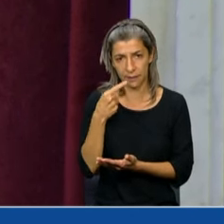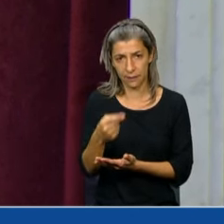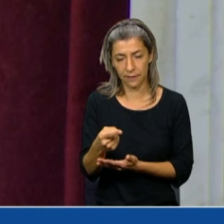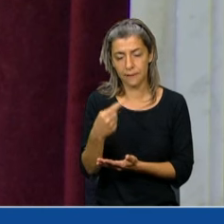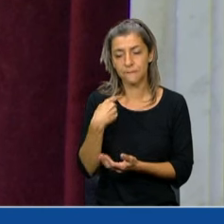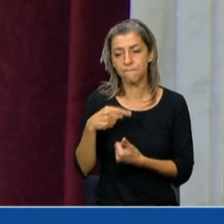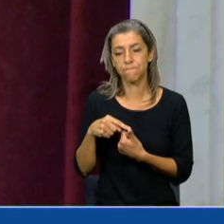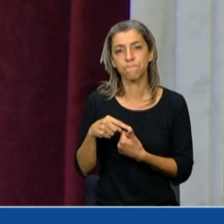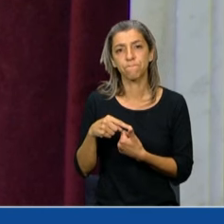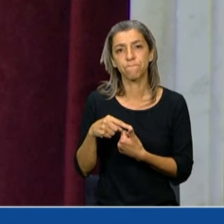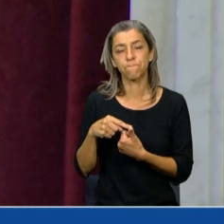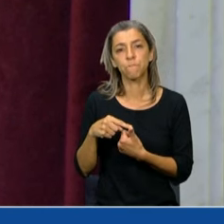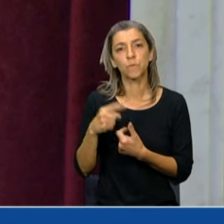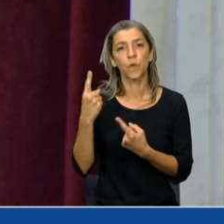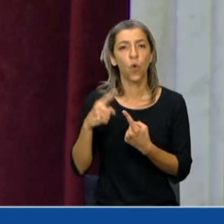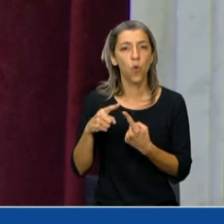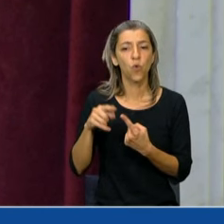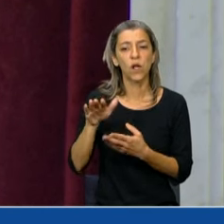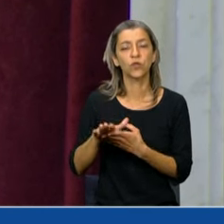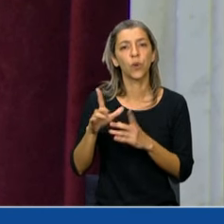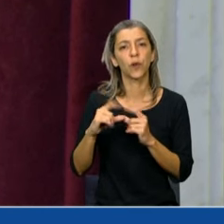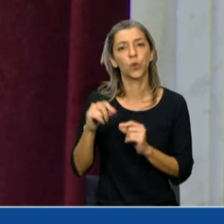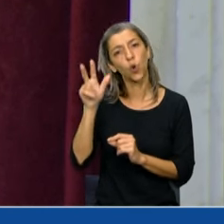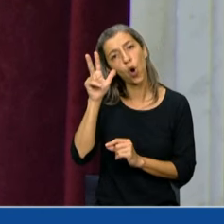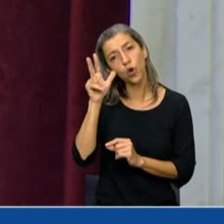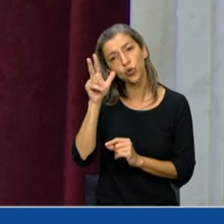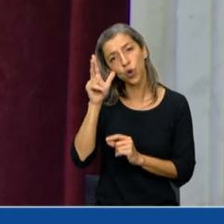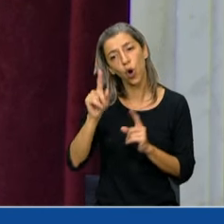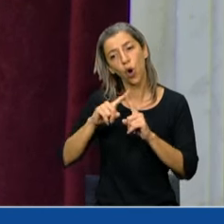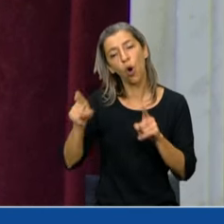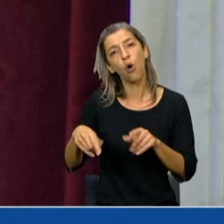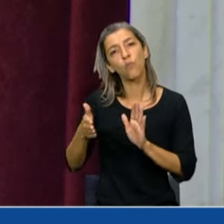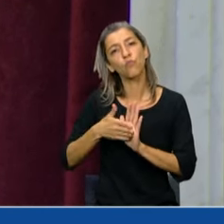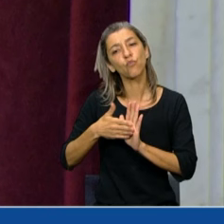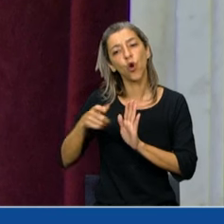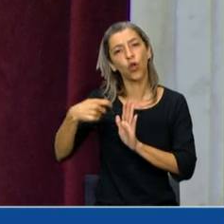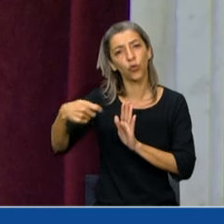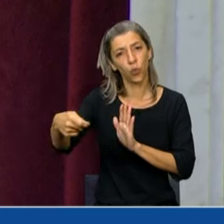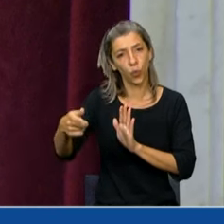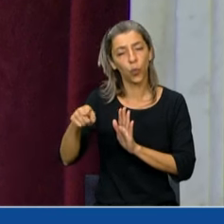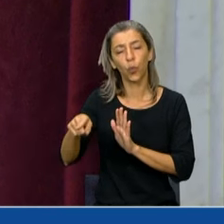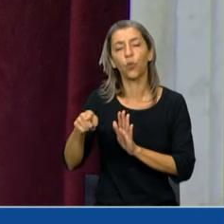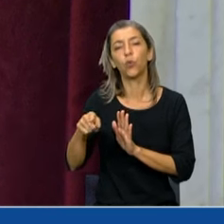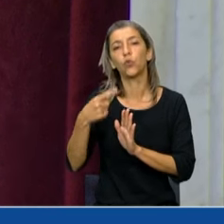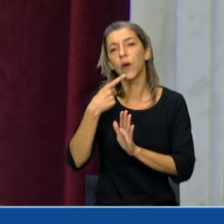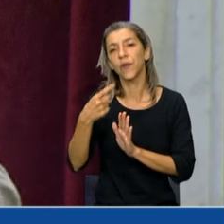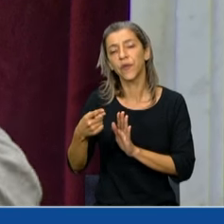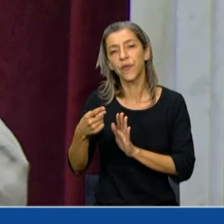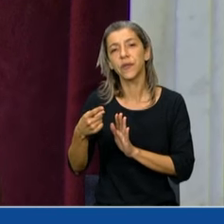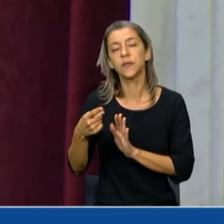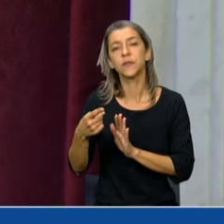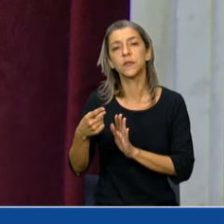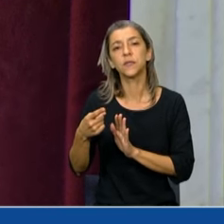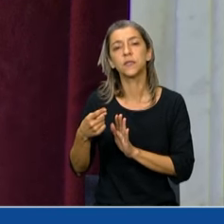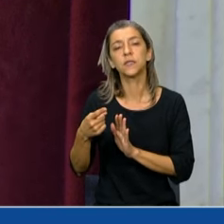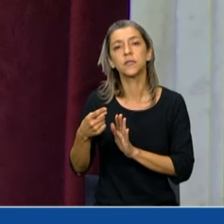es en el artículo 8 cuando se habla del monotributo que se plantea igual que